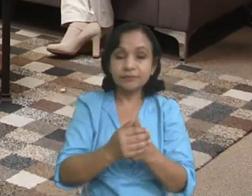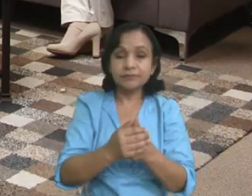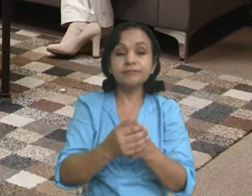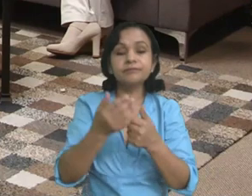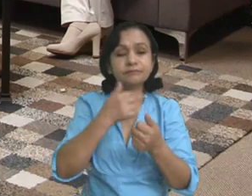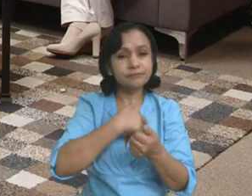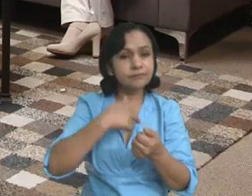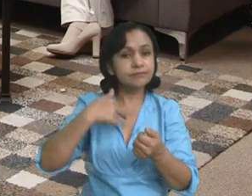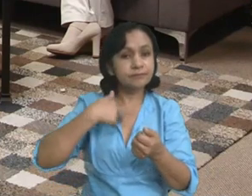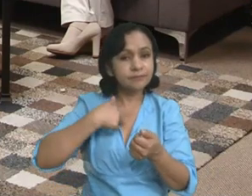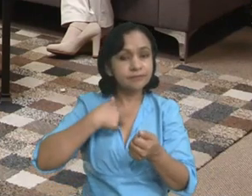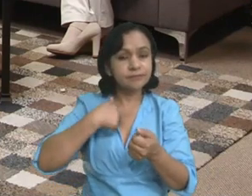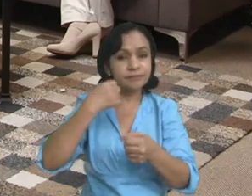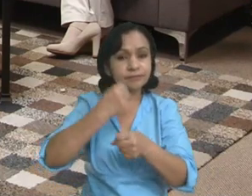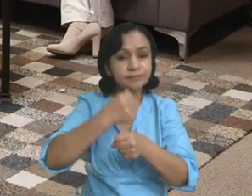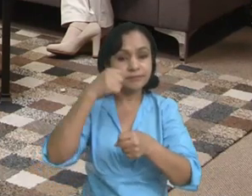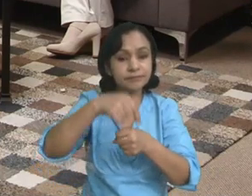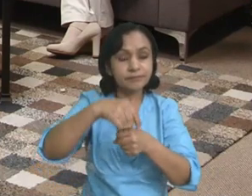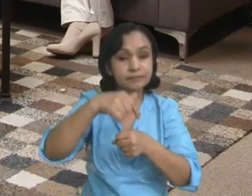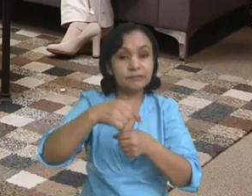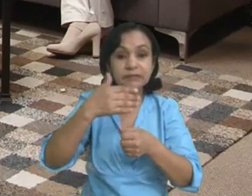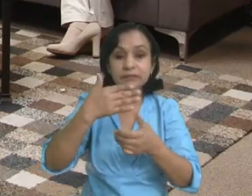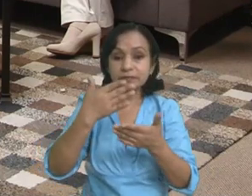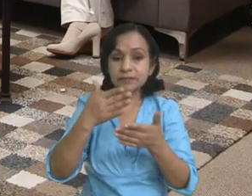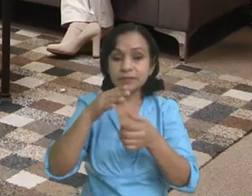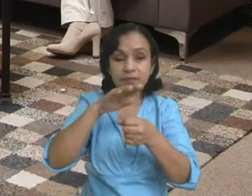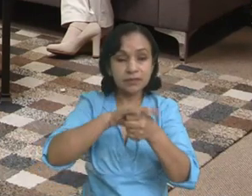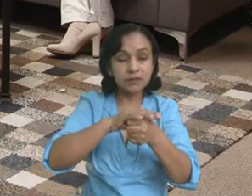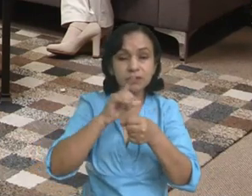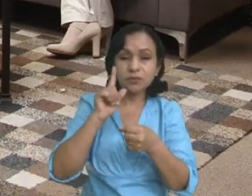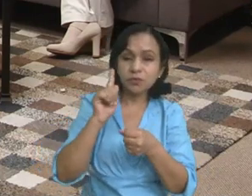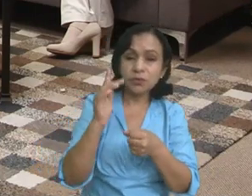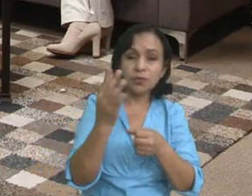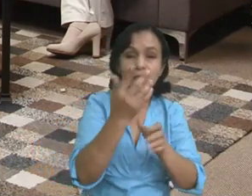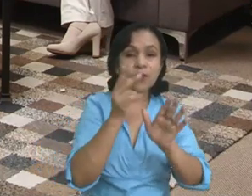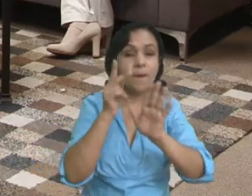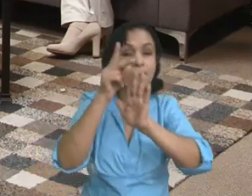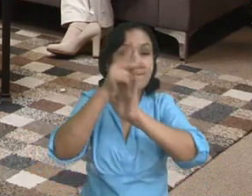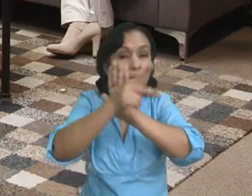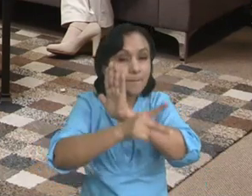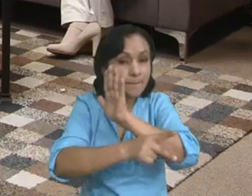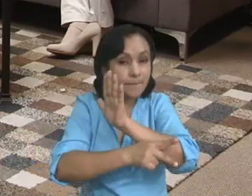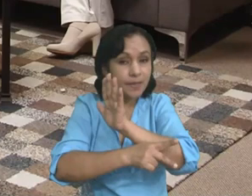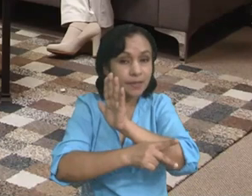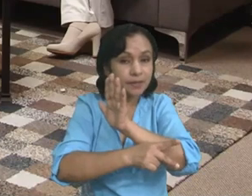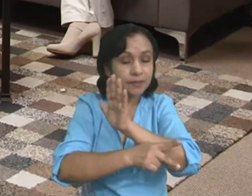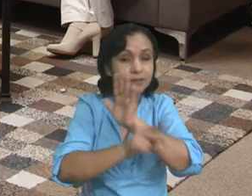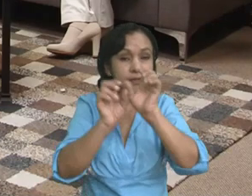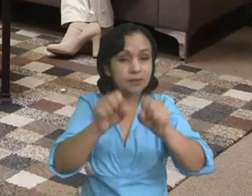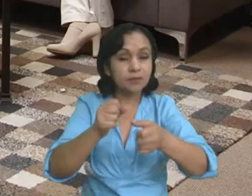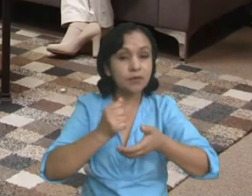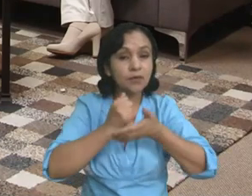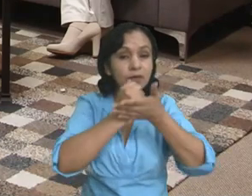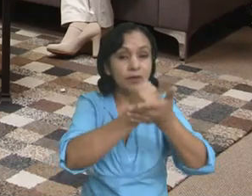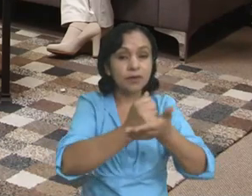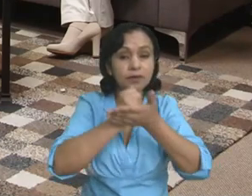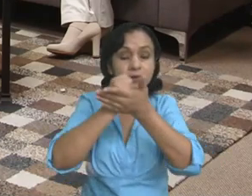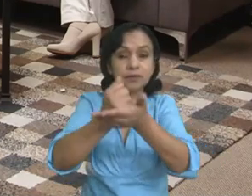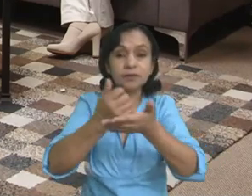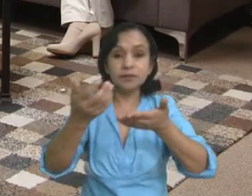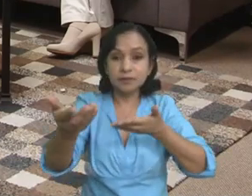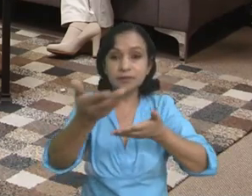función de esta situación que afecta a toda la humanidad y, por supuesto, estamos en condiciones también de colaborar y